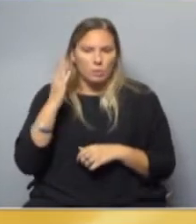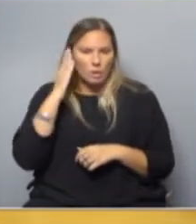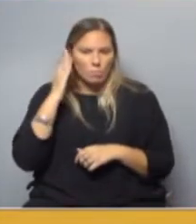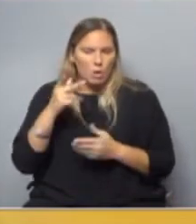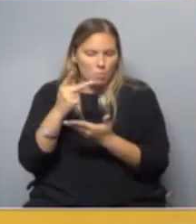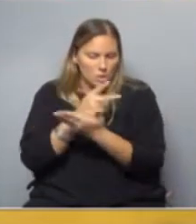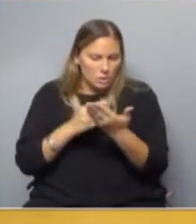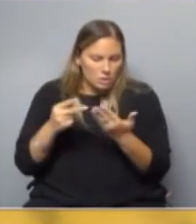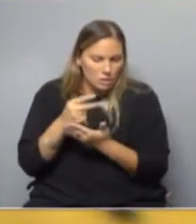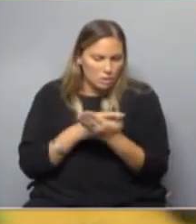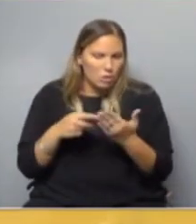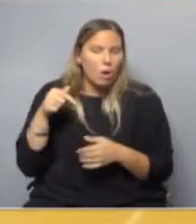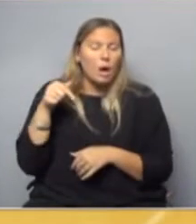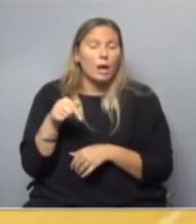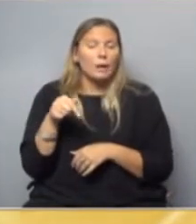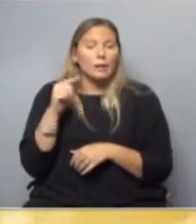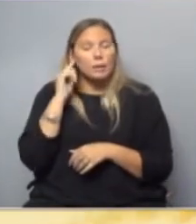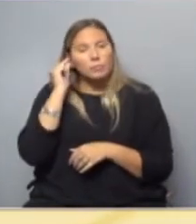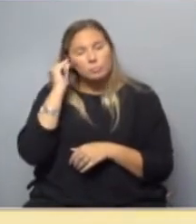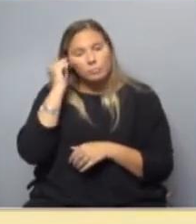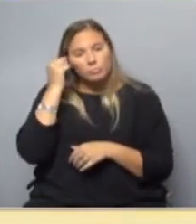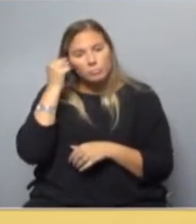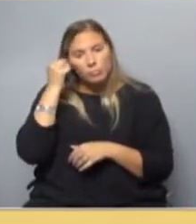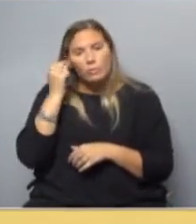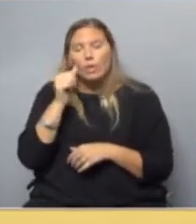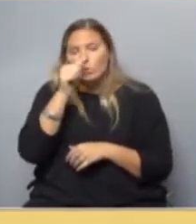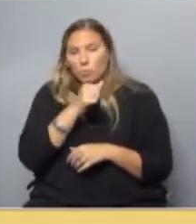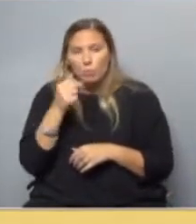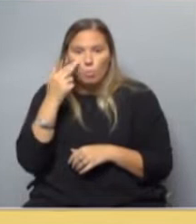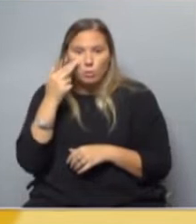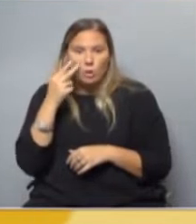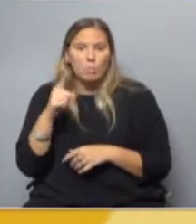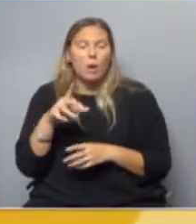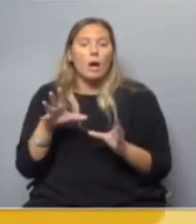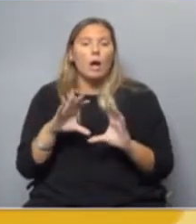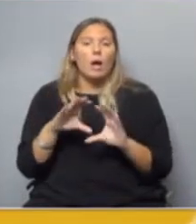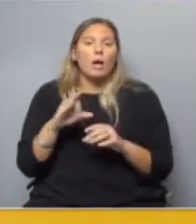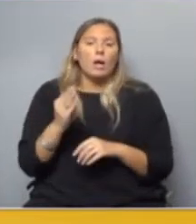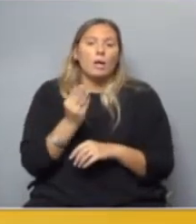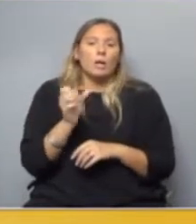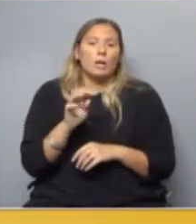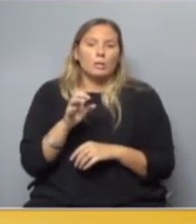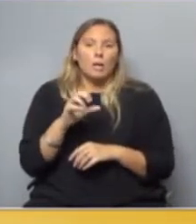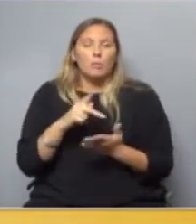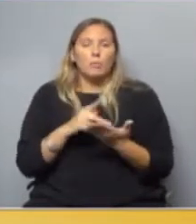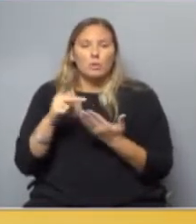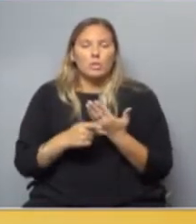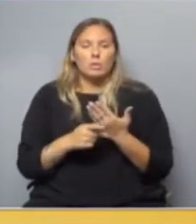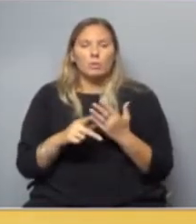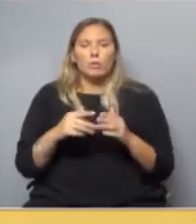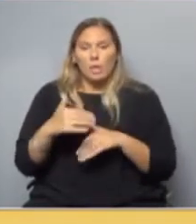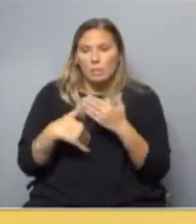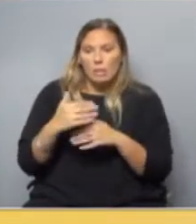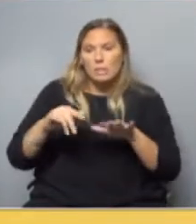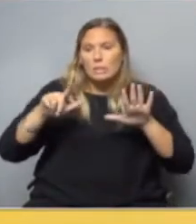diseña. Aquí la cuestión fue resolver un problema. Qatar ya tenía en proyecto y en desarrollo 7 de los estadios para la Copa del